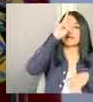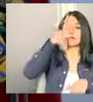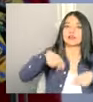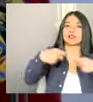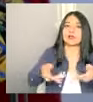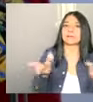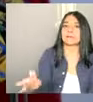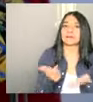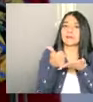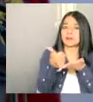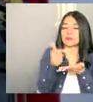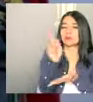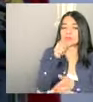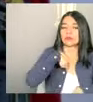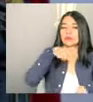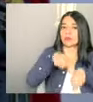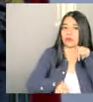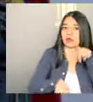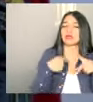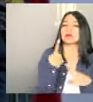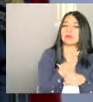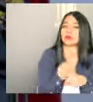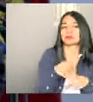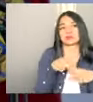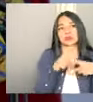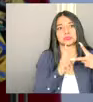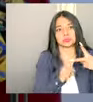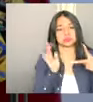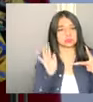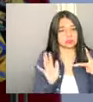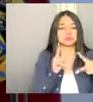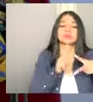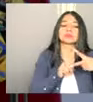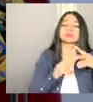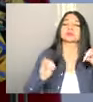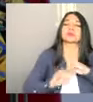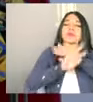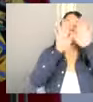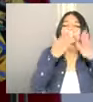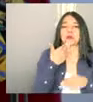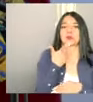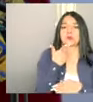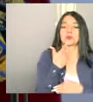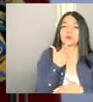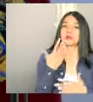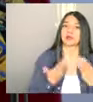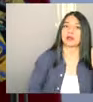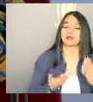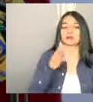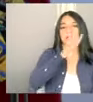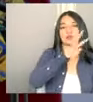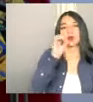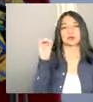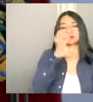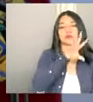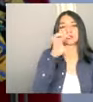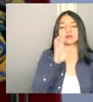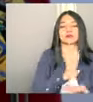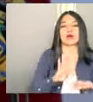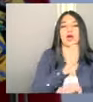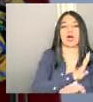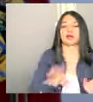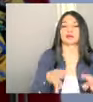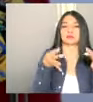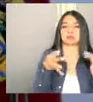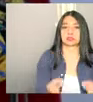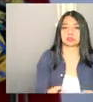como tal, seguramente vamos a tener que hacer dos o tres cosas. Primero, esclarecer el número. Se habla de entre 400 y 500 barrios no regularizados.